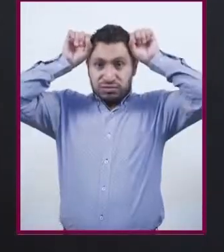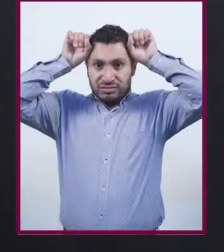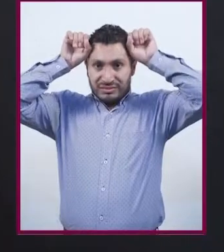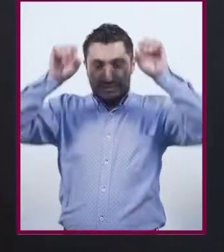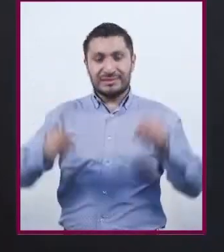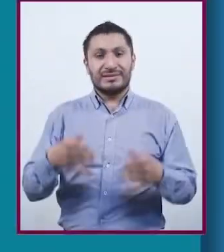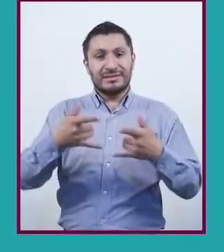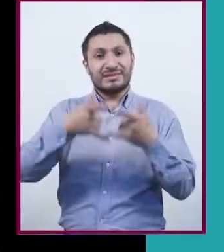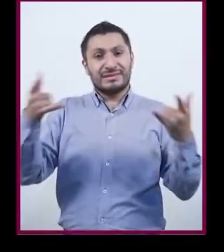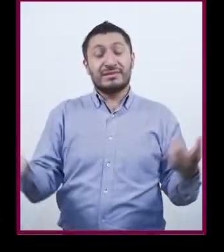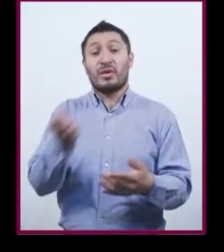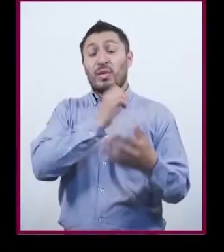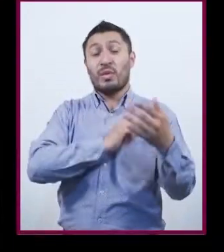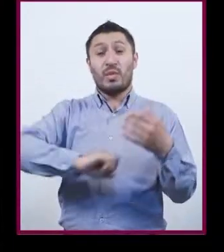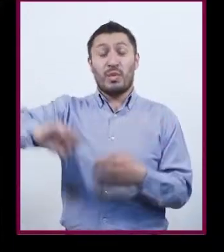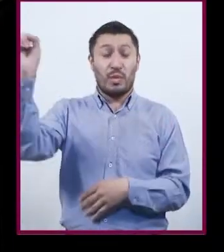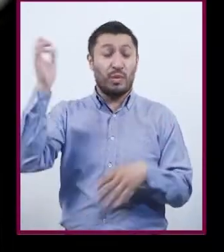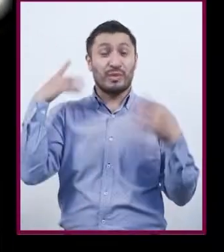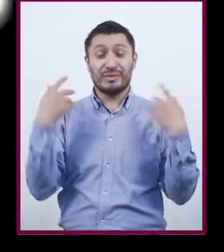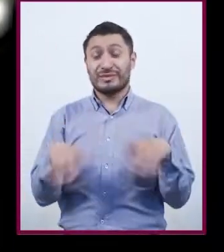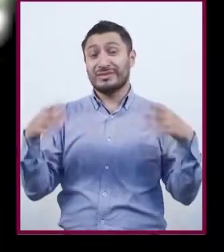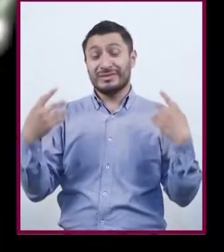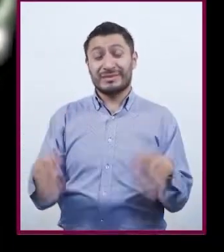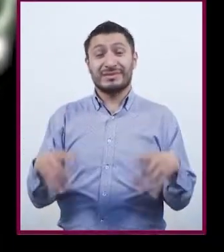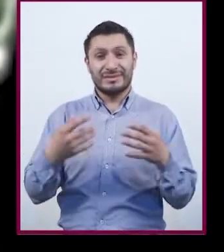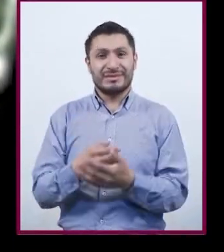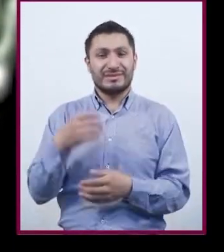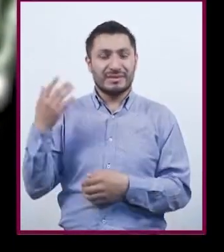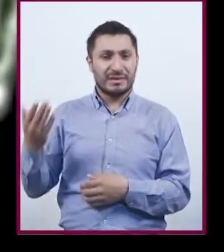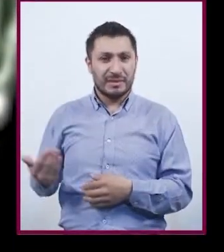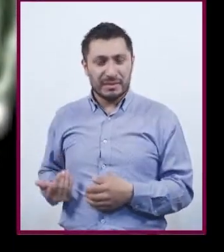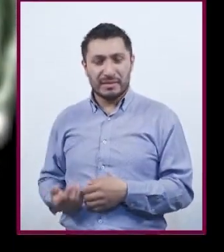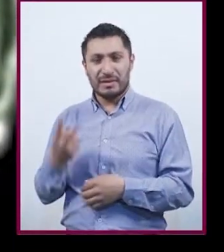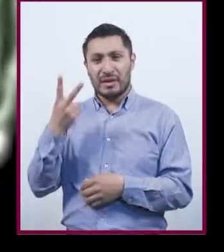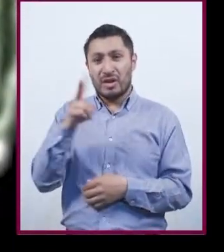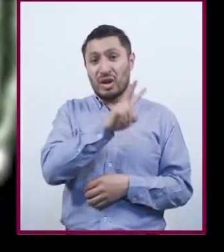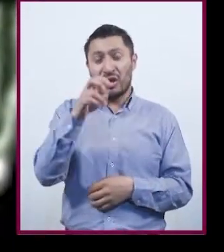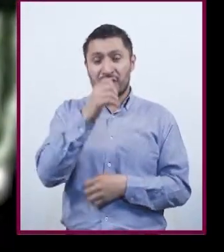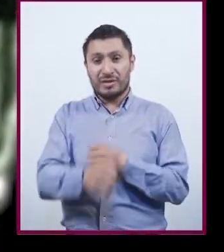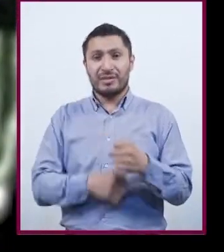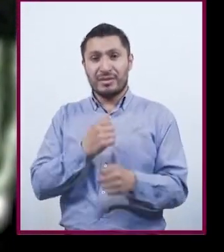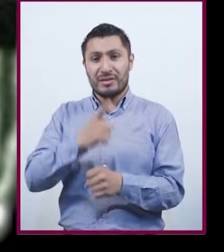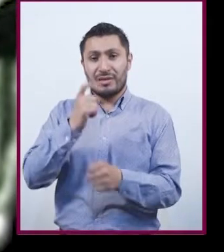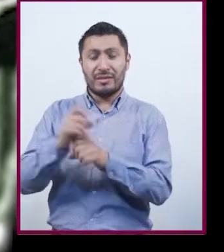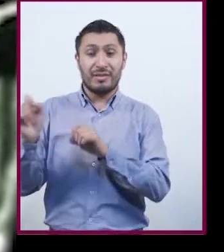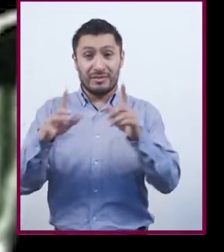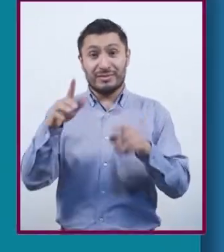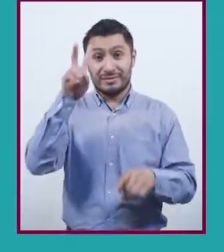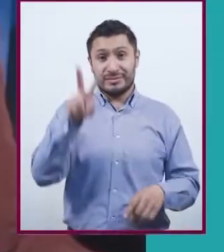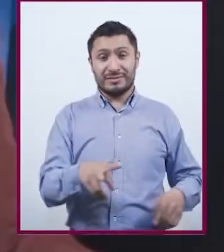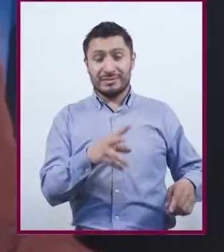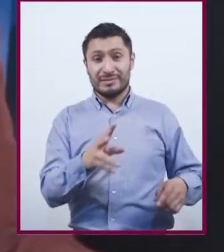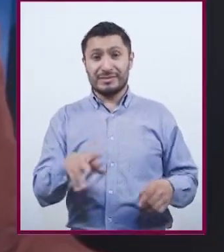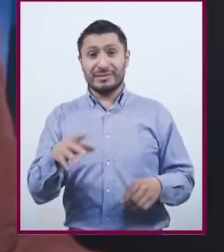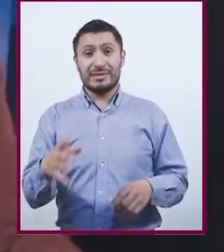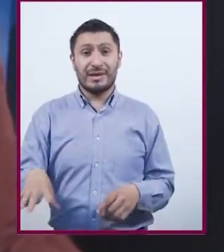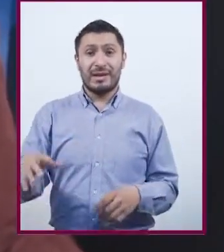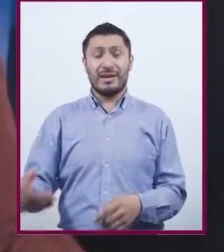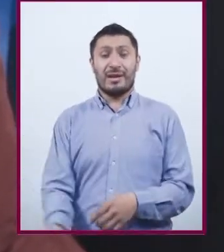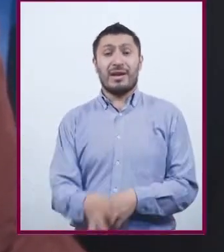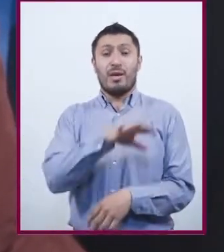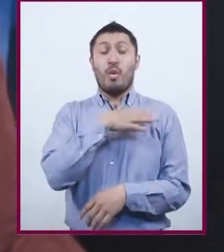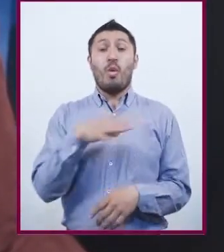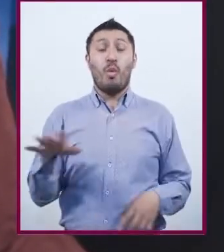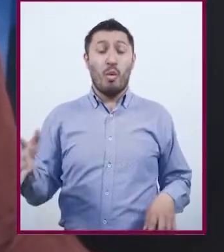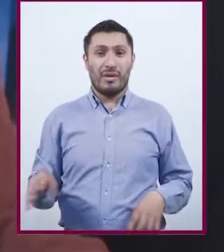a Frankenstein, obra de gran éxito que hace poco cumplió 2 siglos de su primera publicación. ¿No te parece increíble que